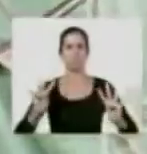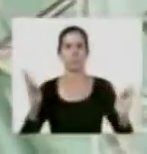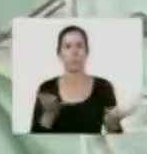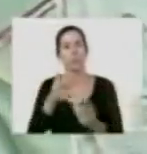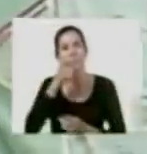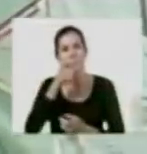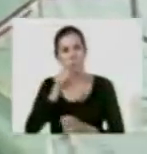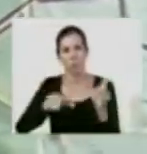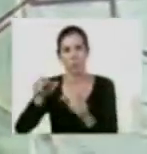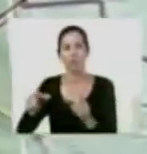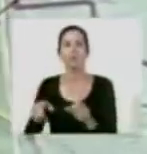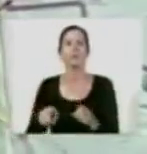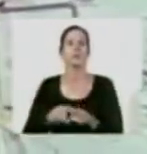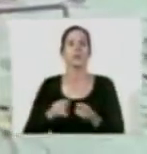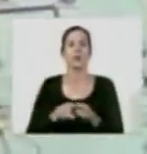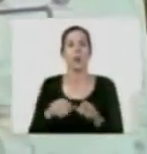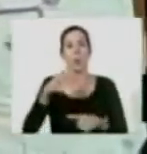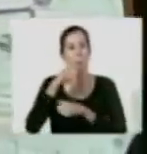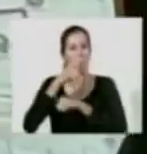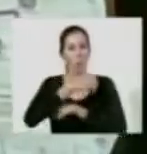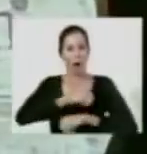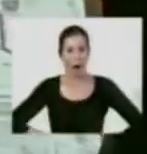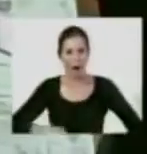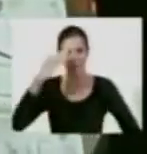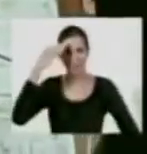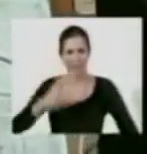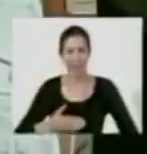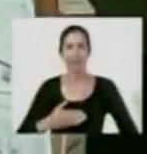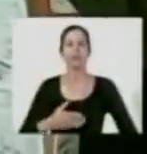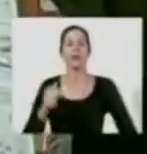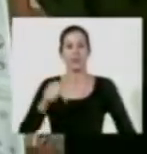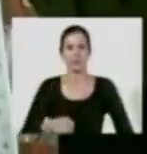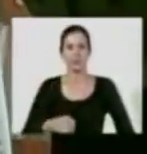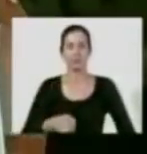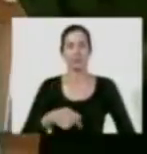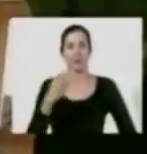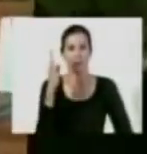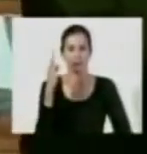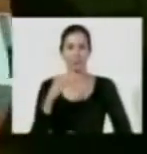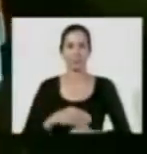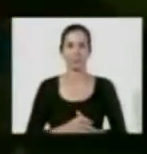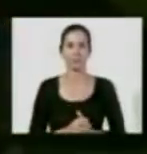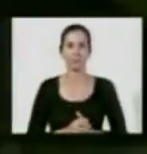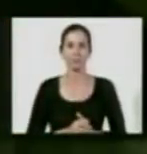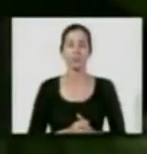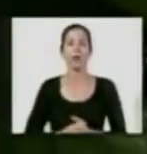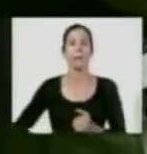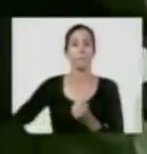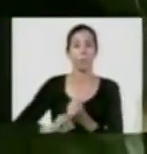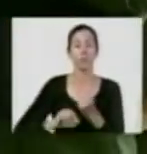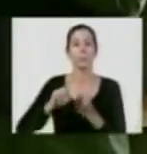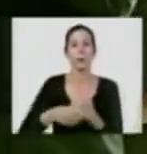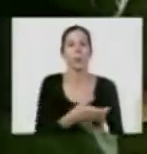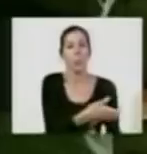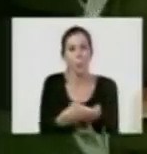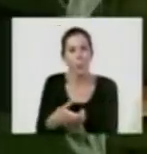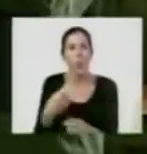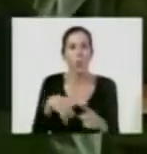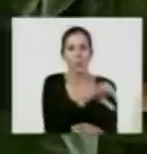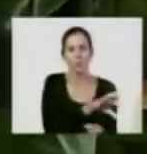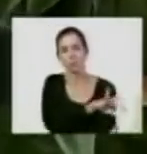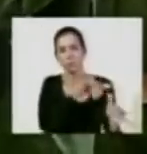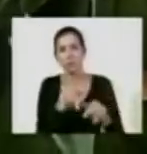a todo el componente Guardia Nacional que hace vida aquí en el Estado Lara. Hemos recibido el apoyo de bomberos de otros estados,